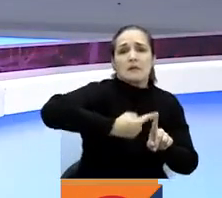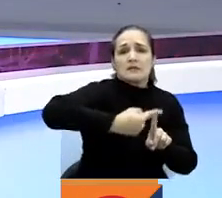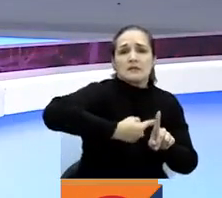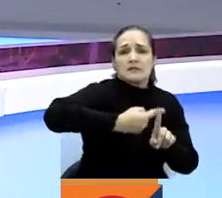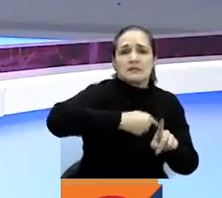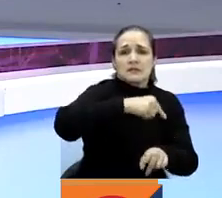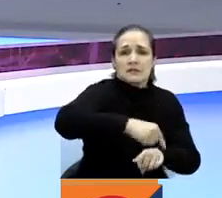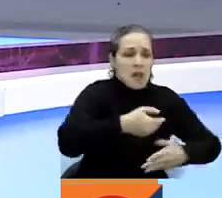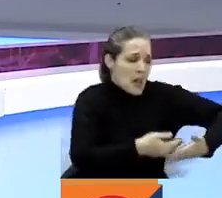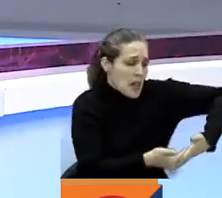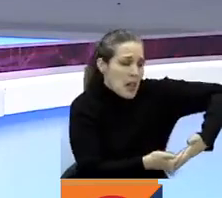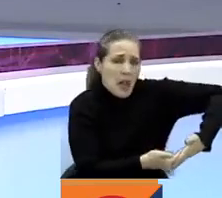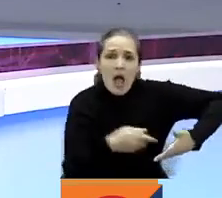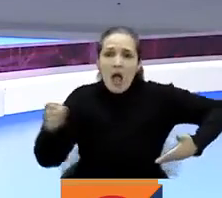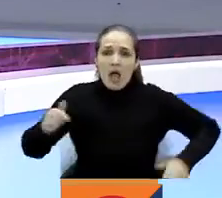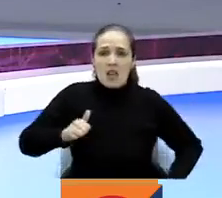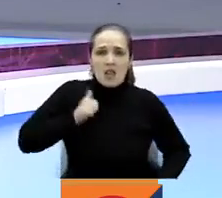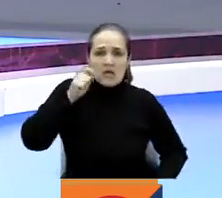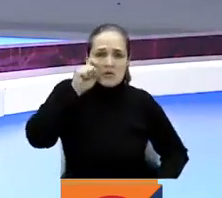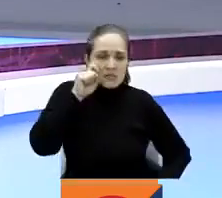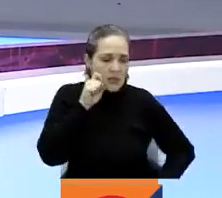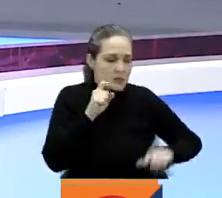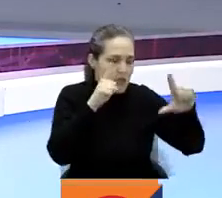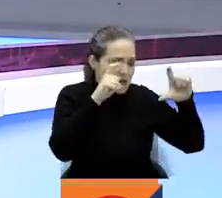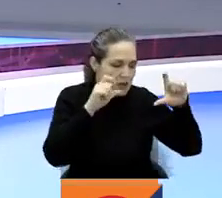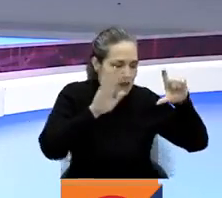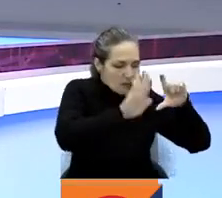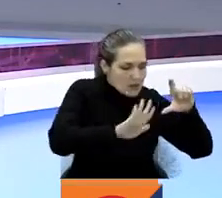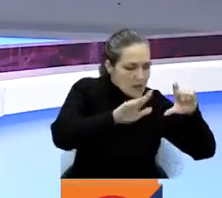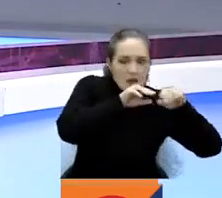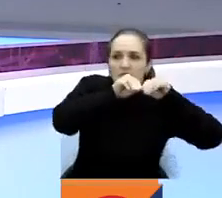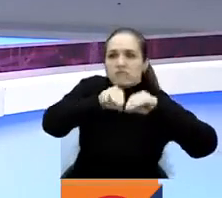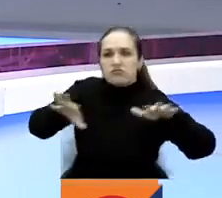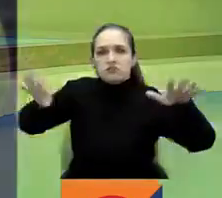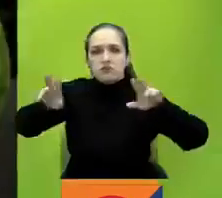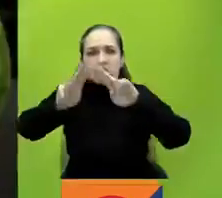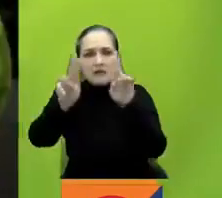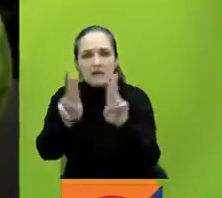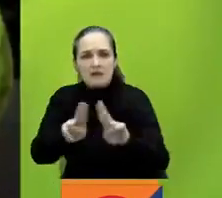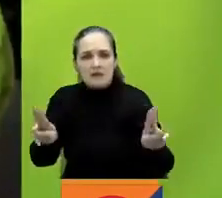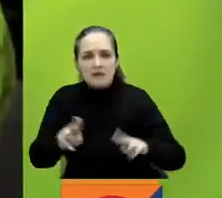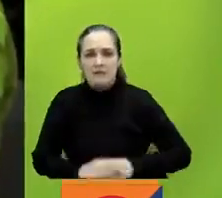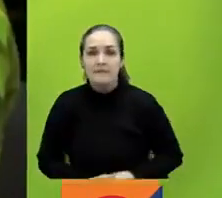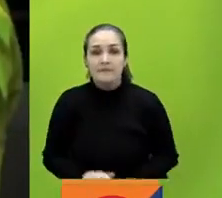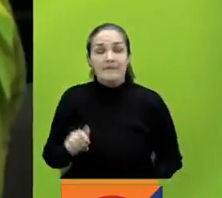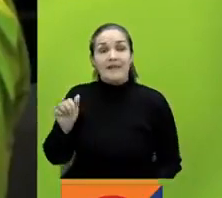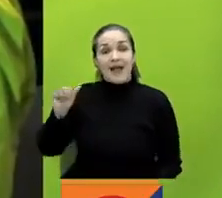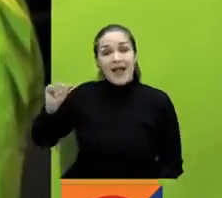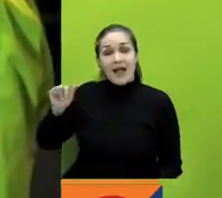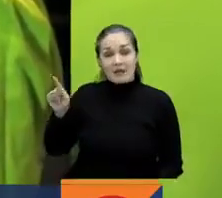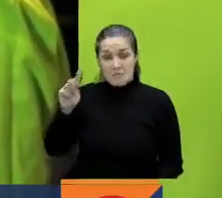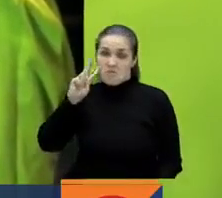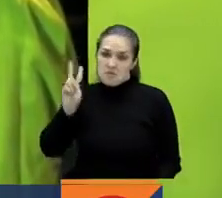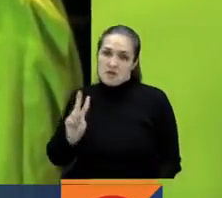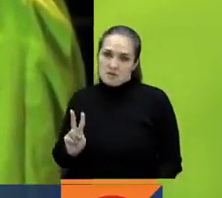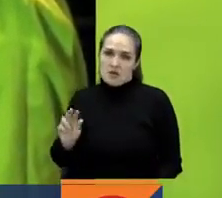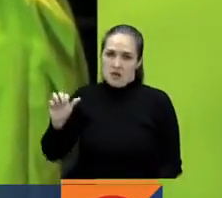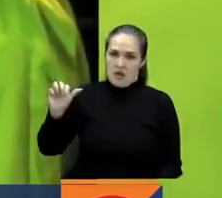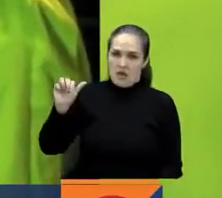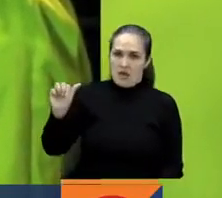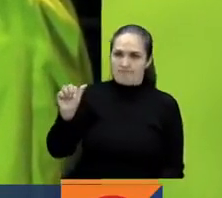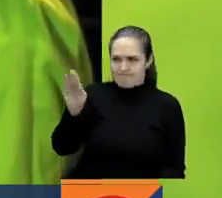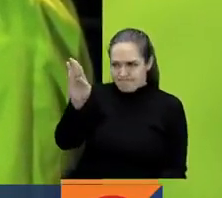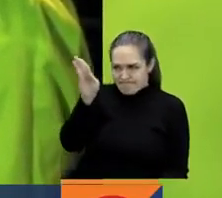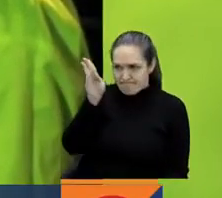las agresiones eran grabadas en video y compartidas en internet la mujer de nacionalidad venezolana es